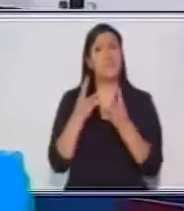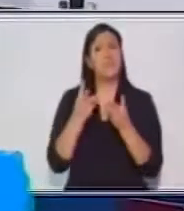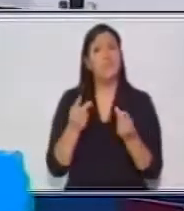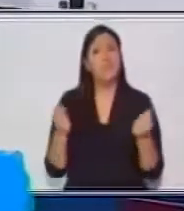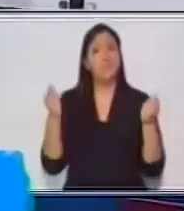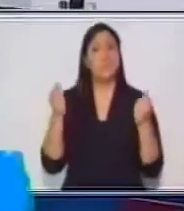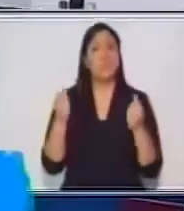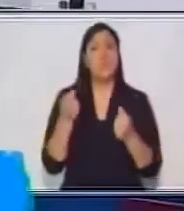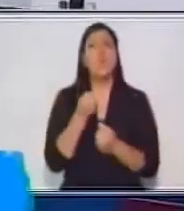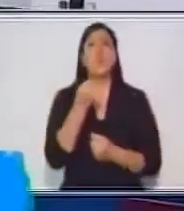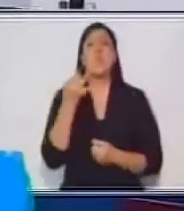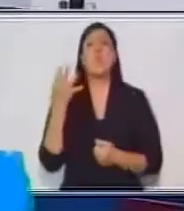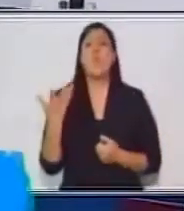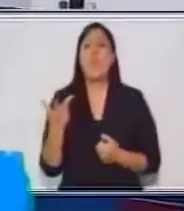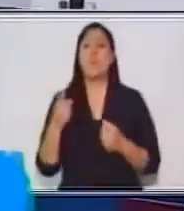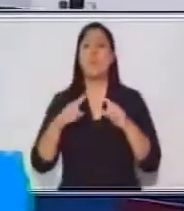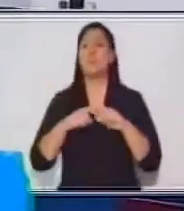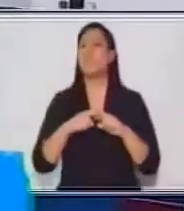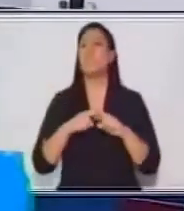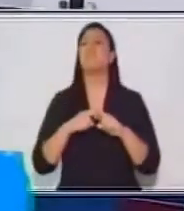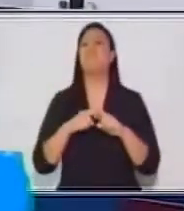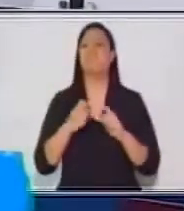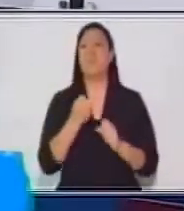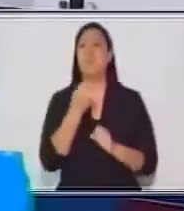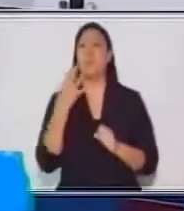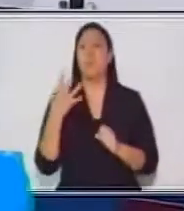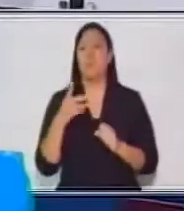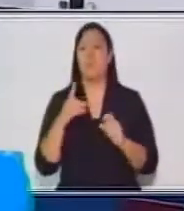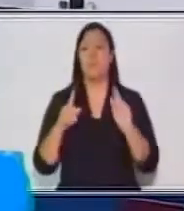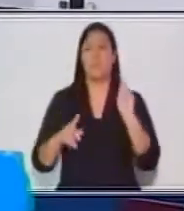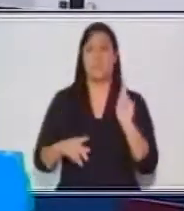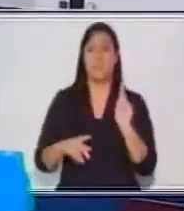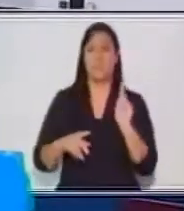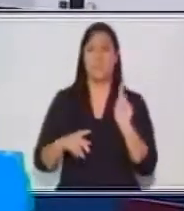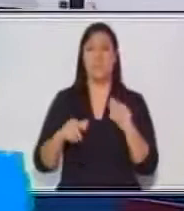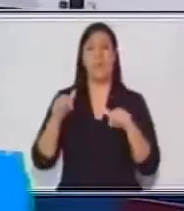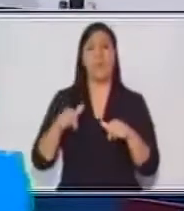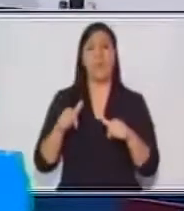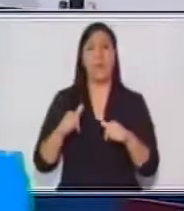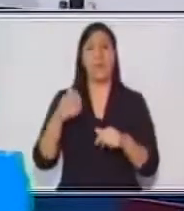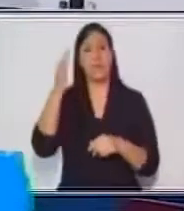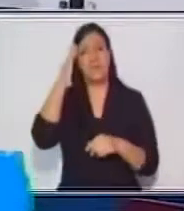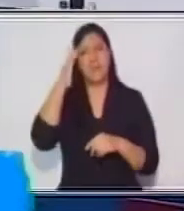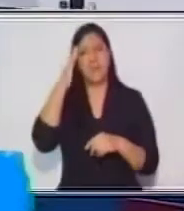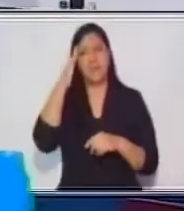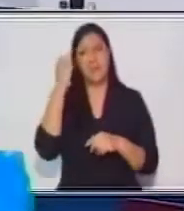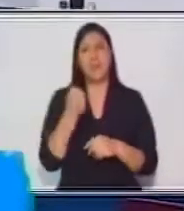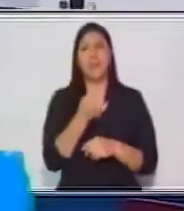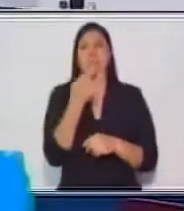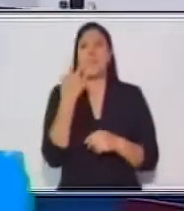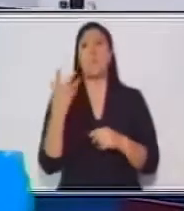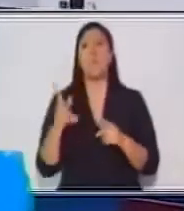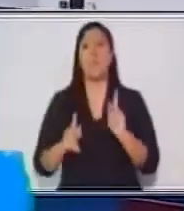Y, y para despejar el valor de Y,